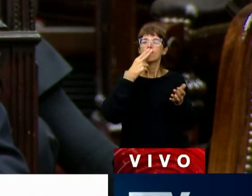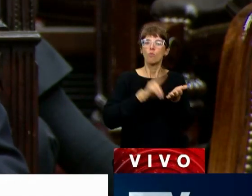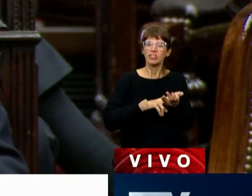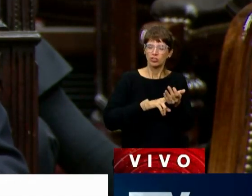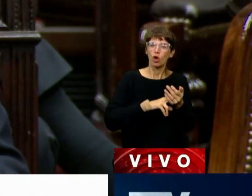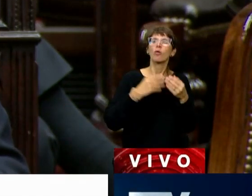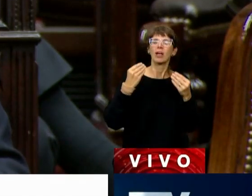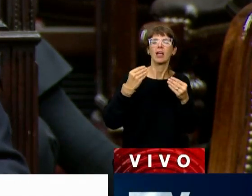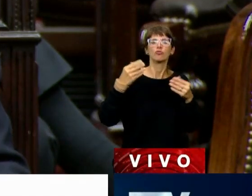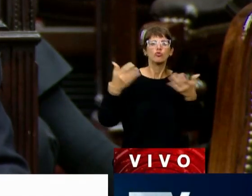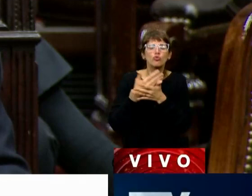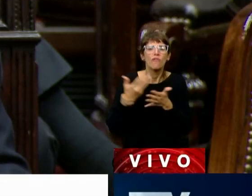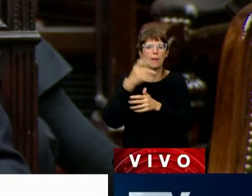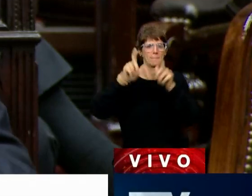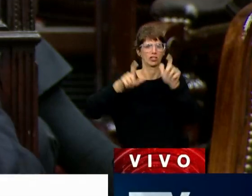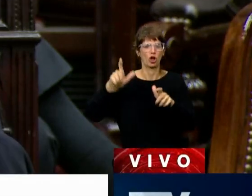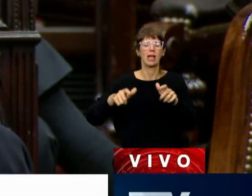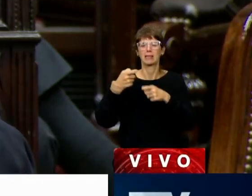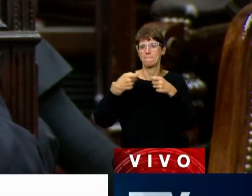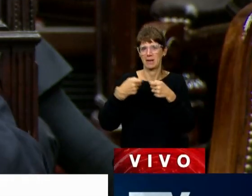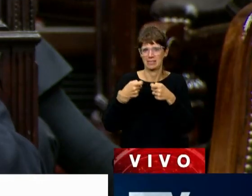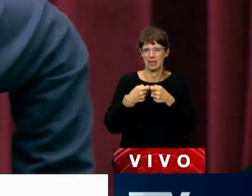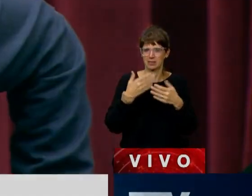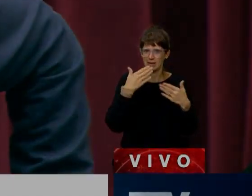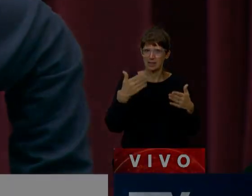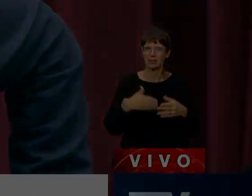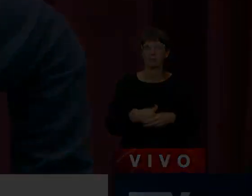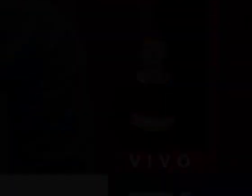para la clase media y las pymes. Muchas gracias. Gracias, diputado López Murphy.